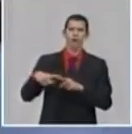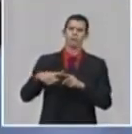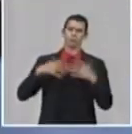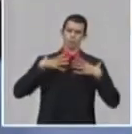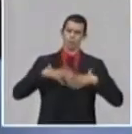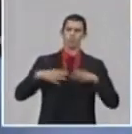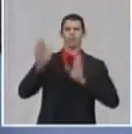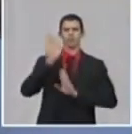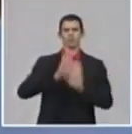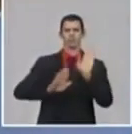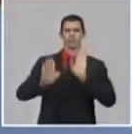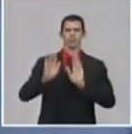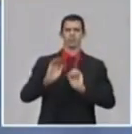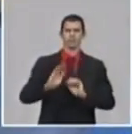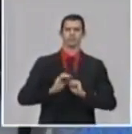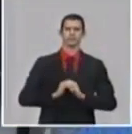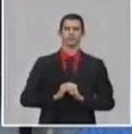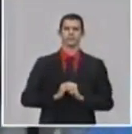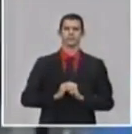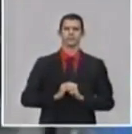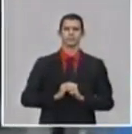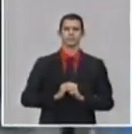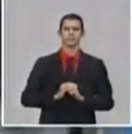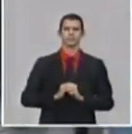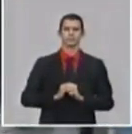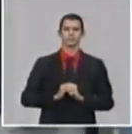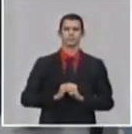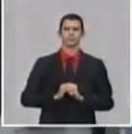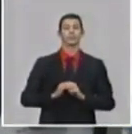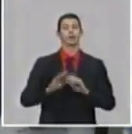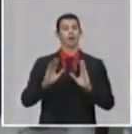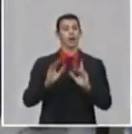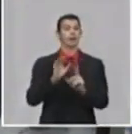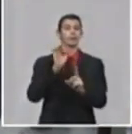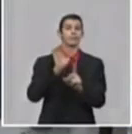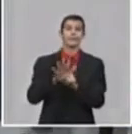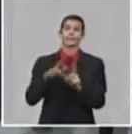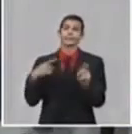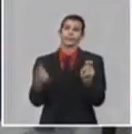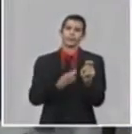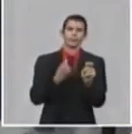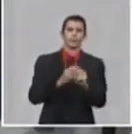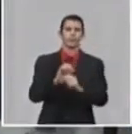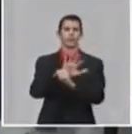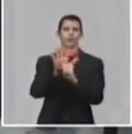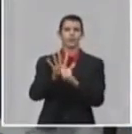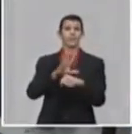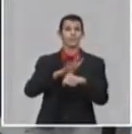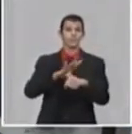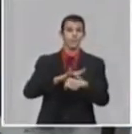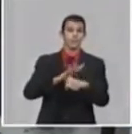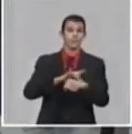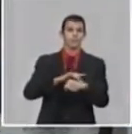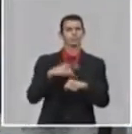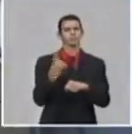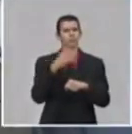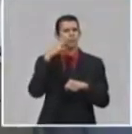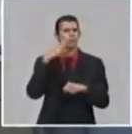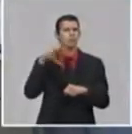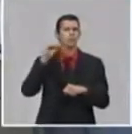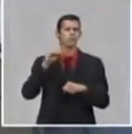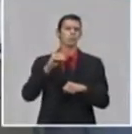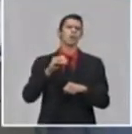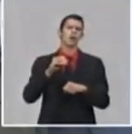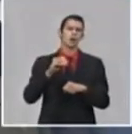empezó a conocer también de que una de las características de este virus era que una vez que infectaba al paciente, se reducían los